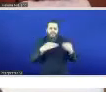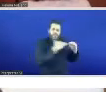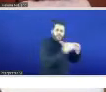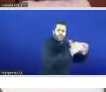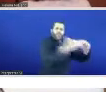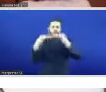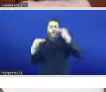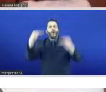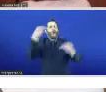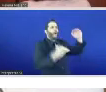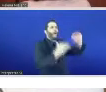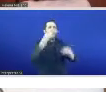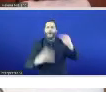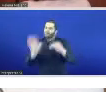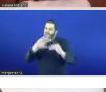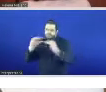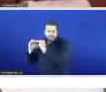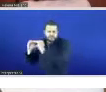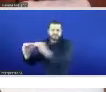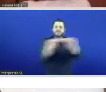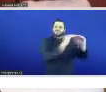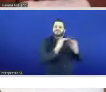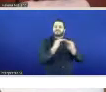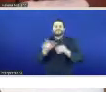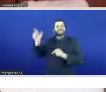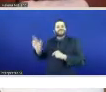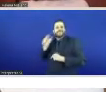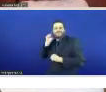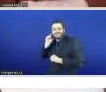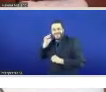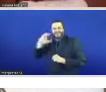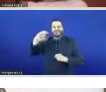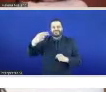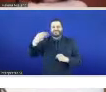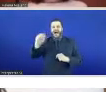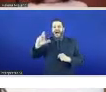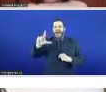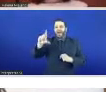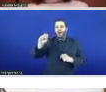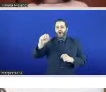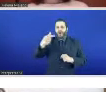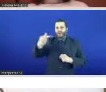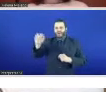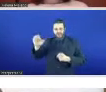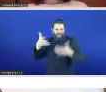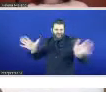Charlotte. Tenemos que pensar en que hayan promociones. El Estado tiene que dar promociones al sector privado en relación